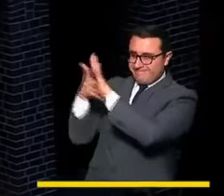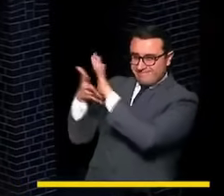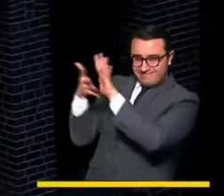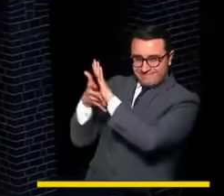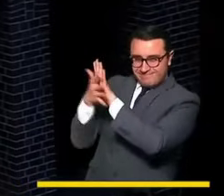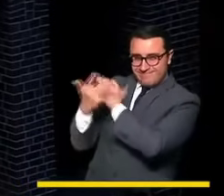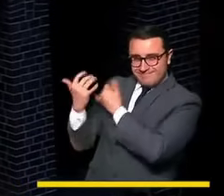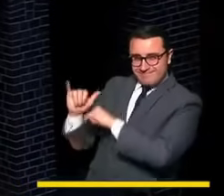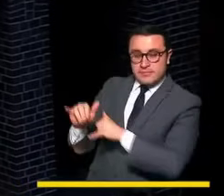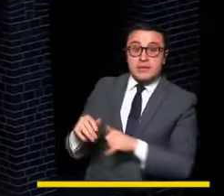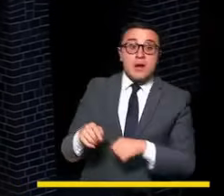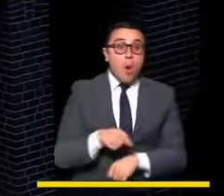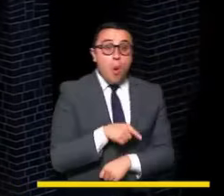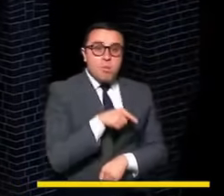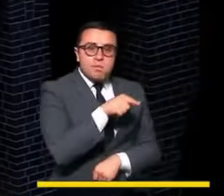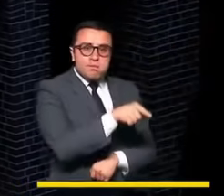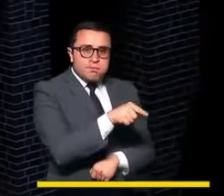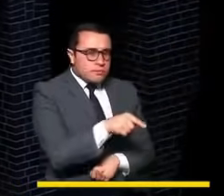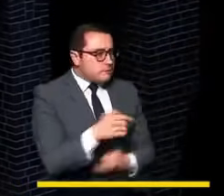lamentablemente